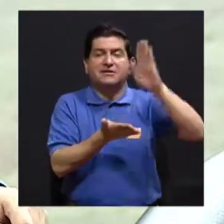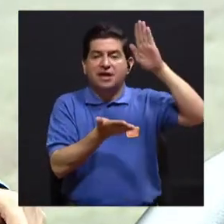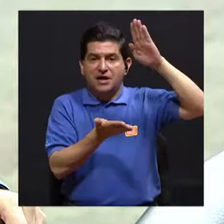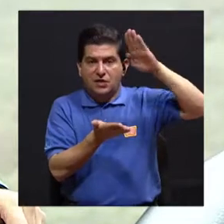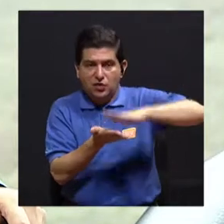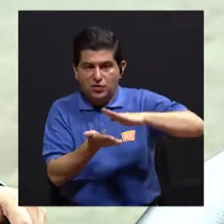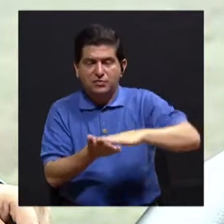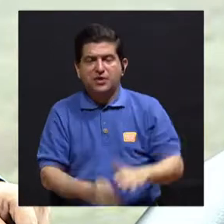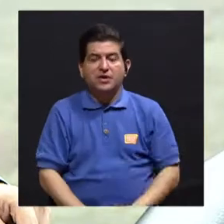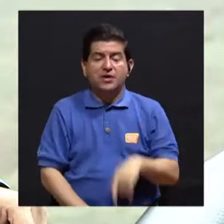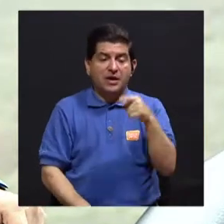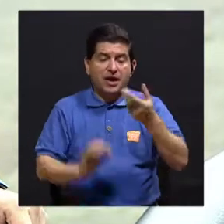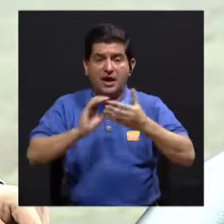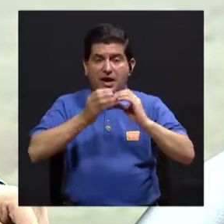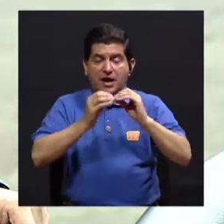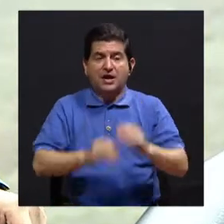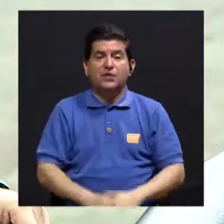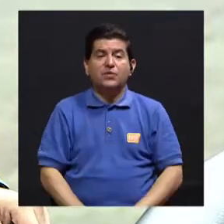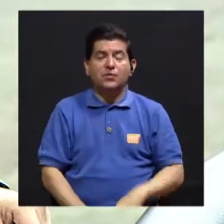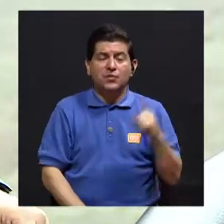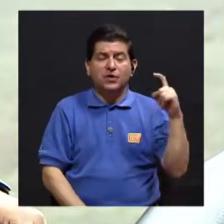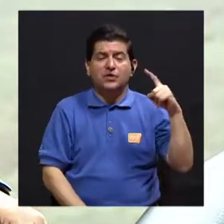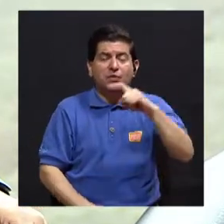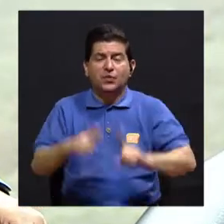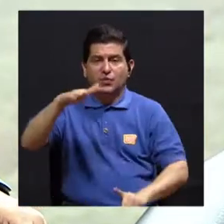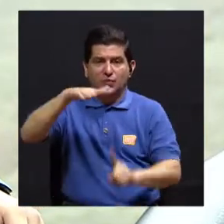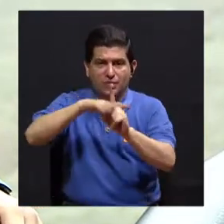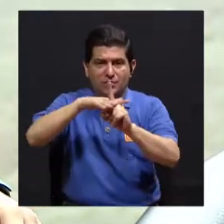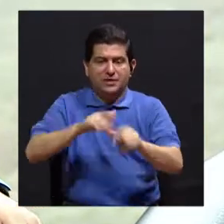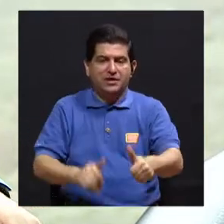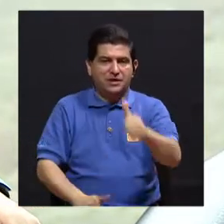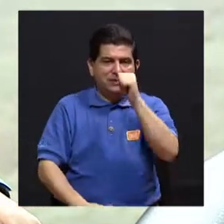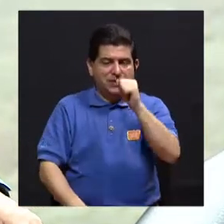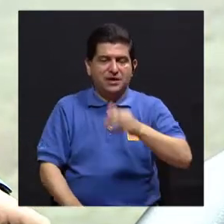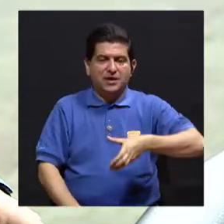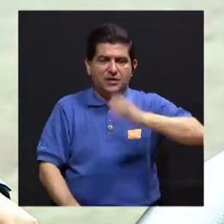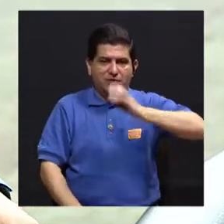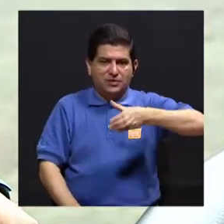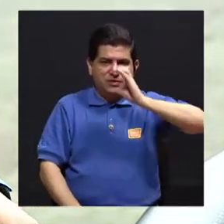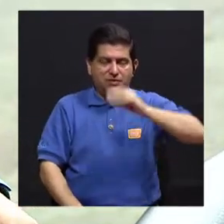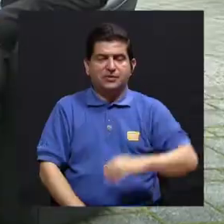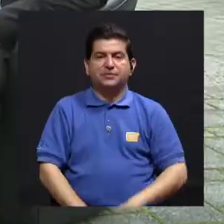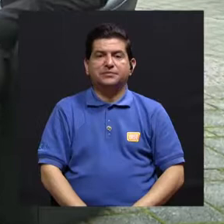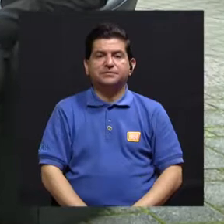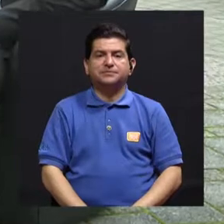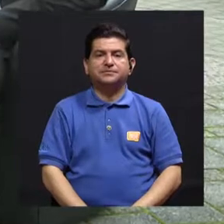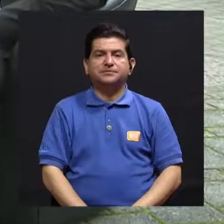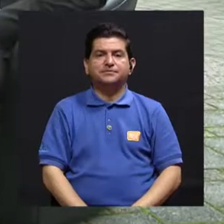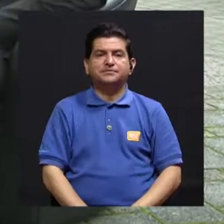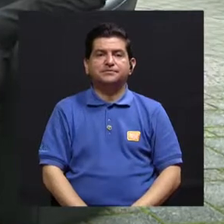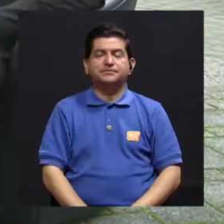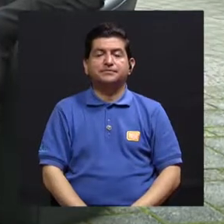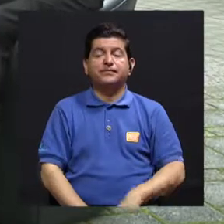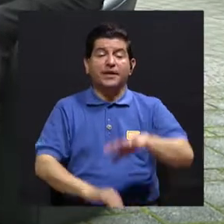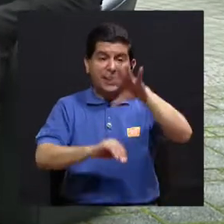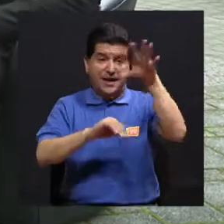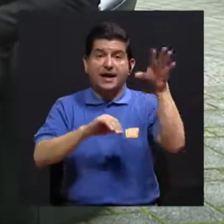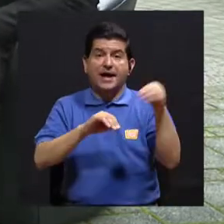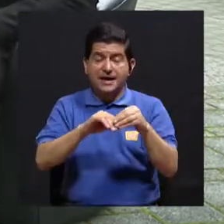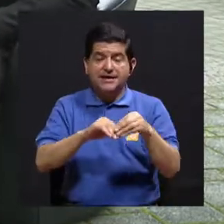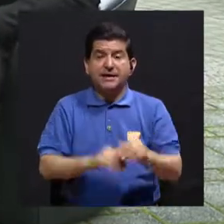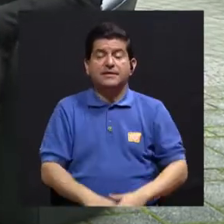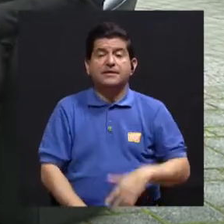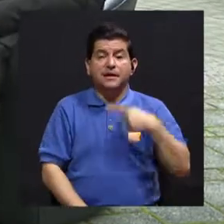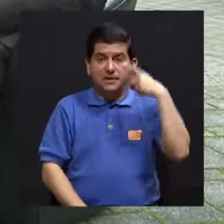para disminuir al máximo la cantidad de parásitos que podamos encontrar en esa agua que vamos a consumir. Claro, y tal vez puedes agregar